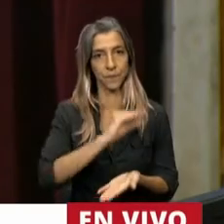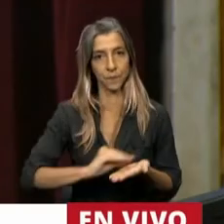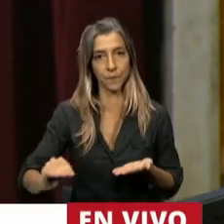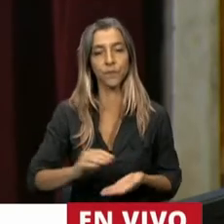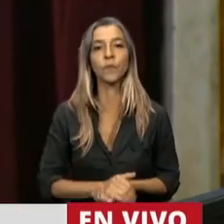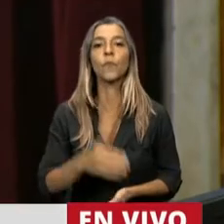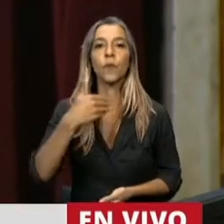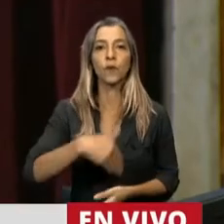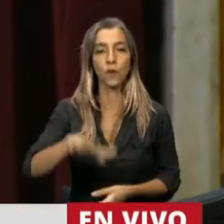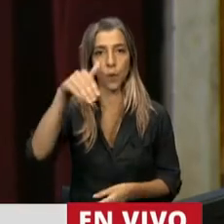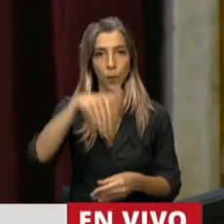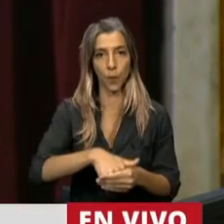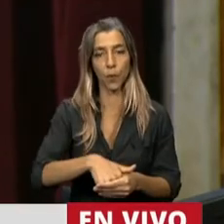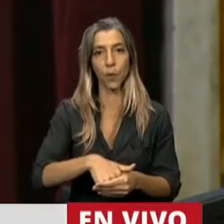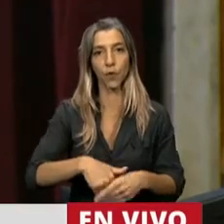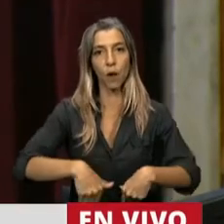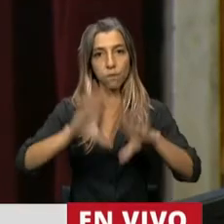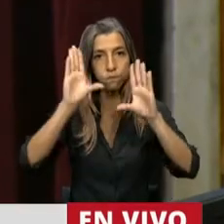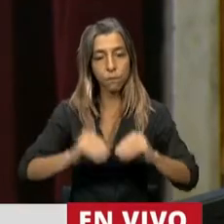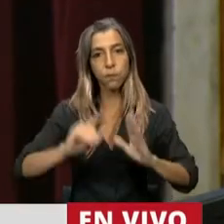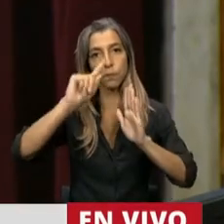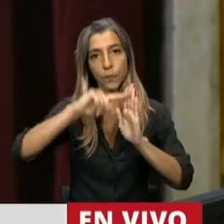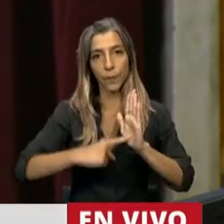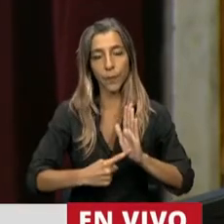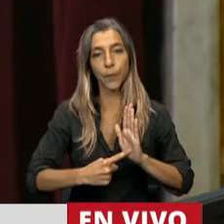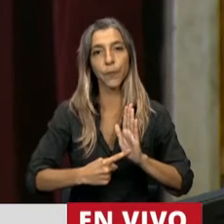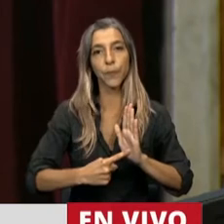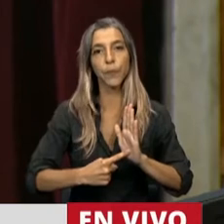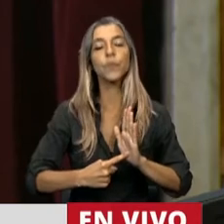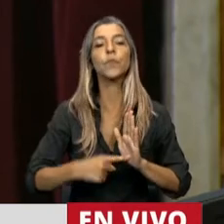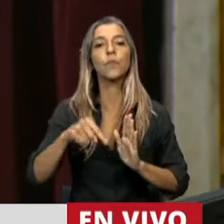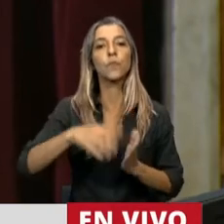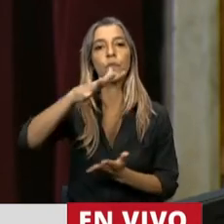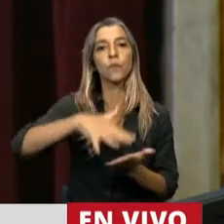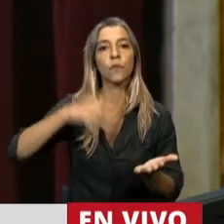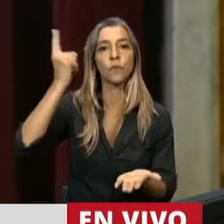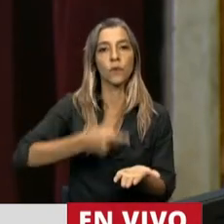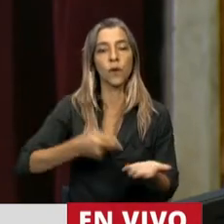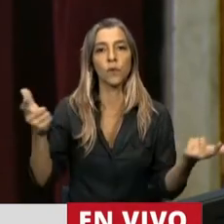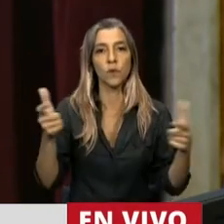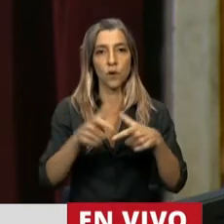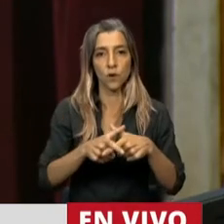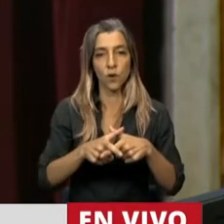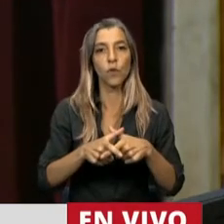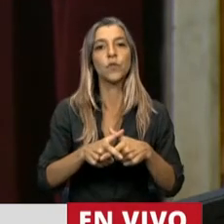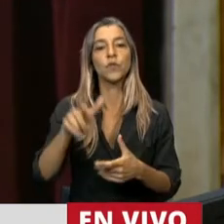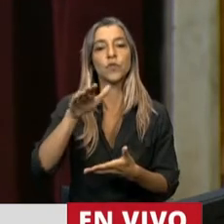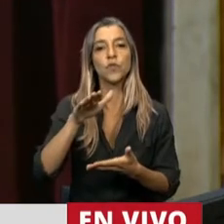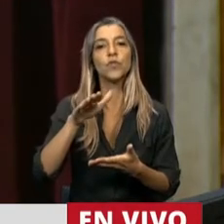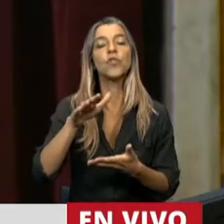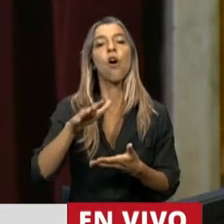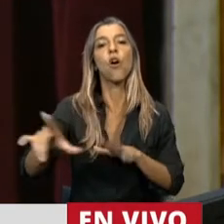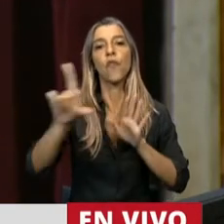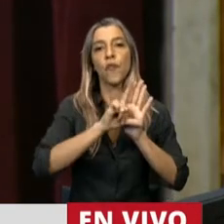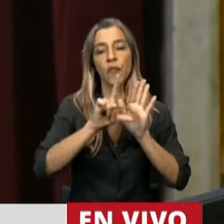se va a votar en general y en particular el dictamen de las comisiones de legislación general cultura